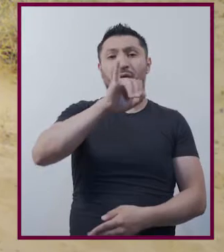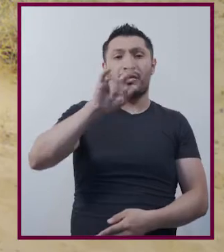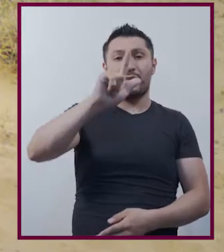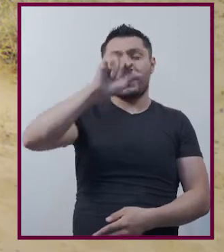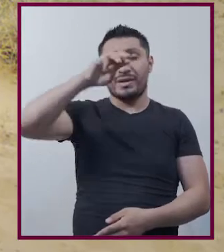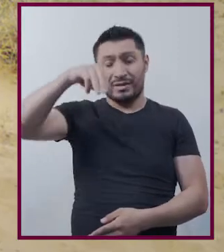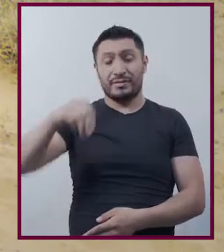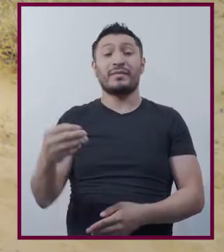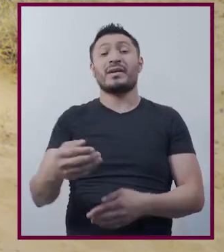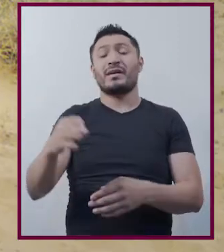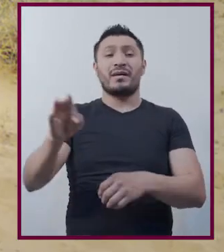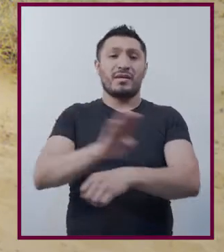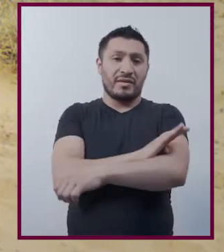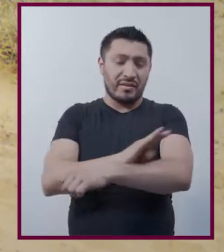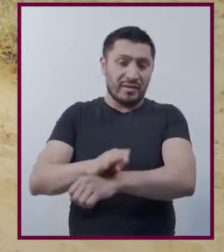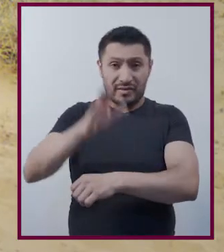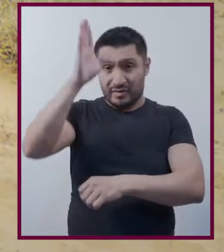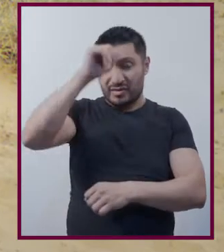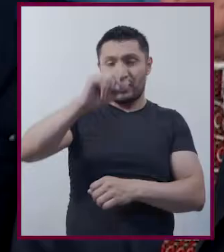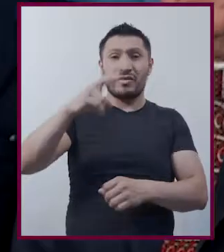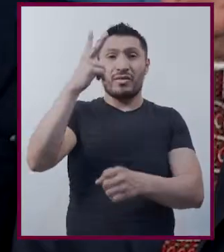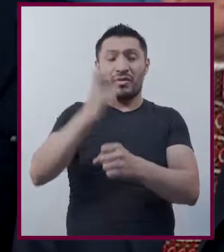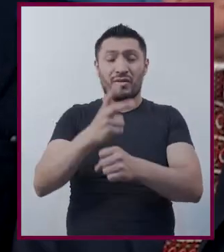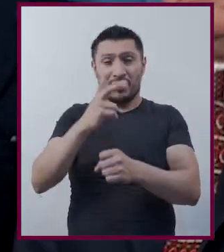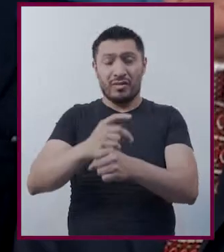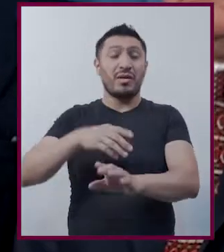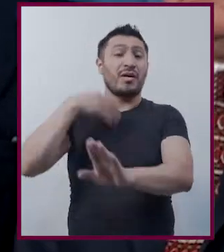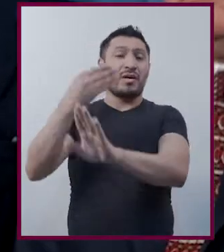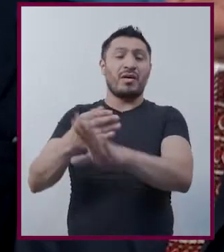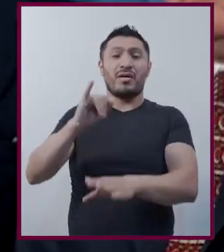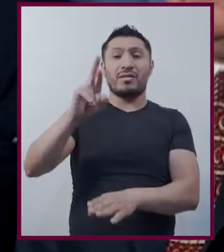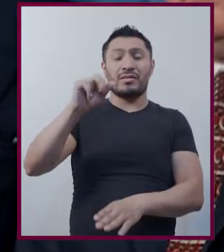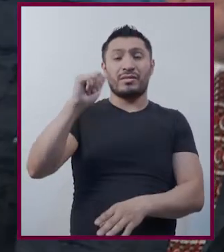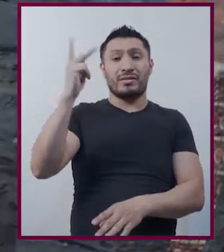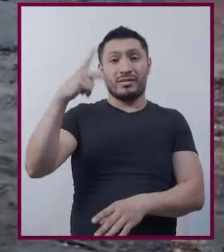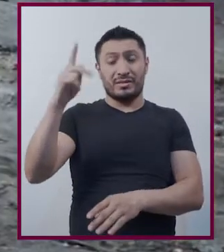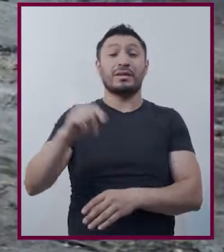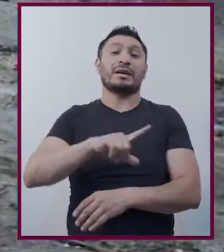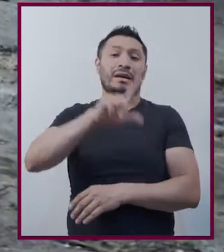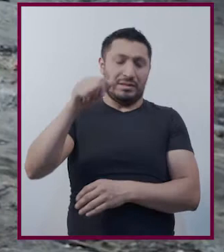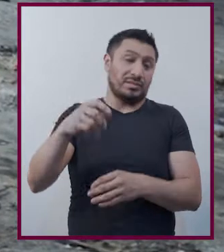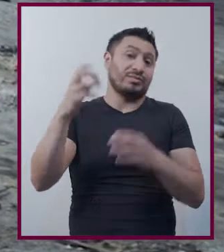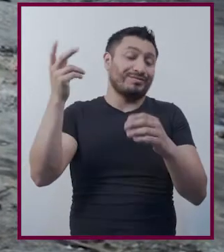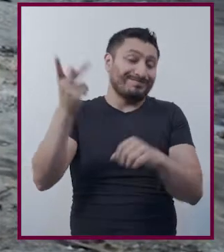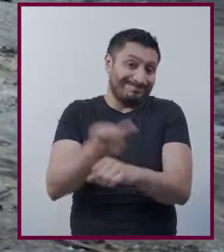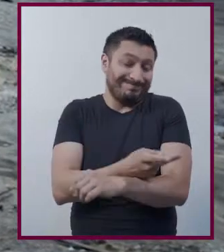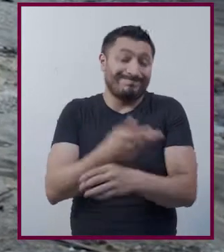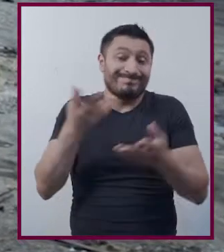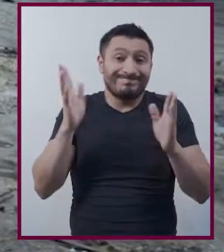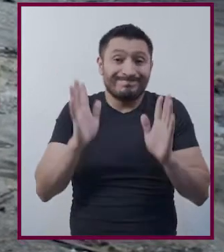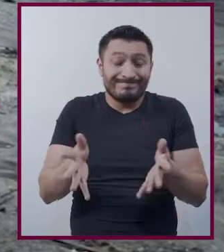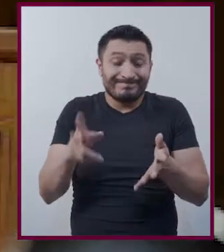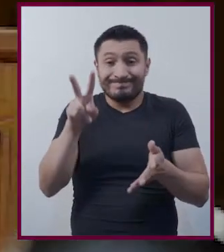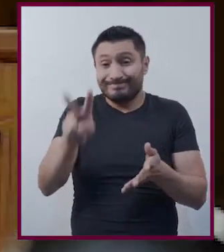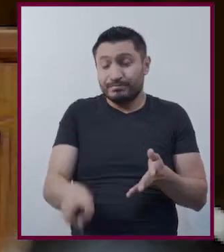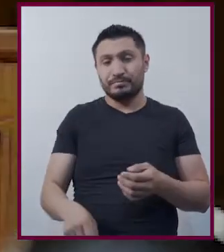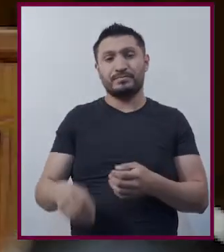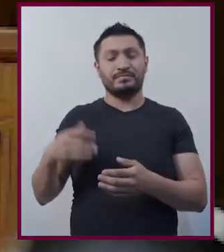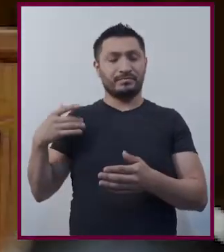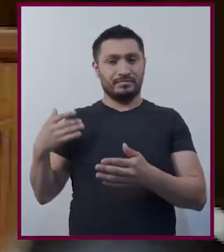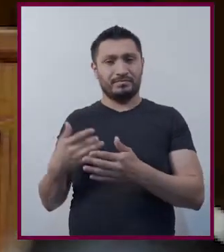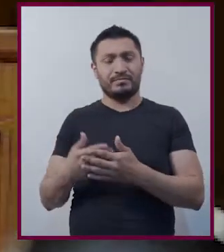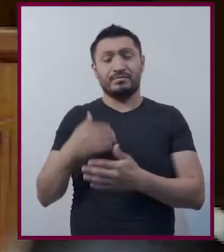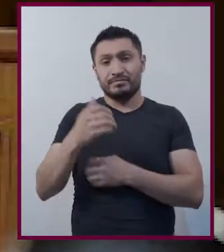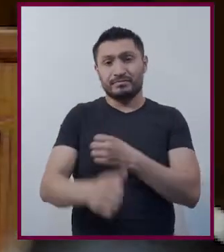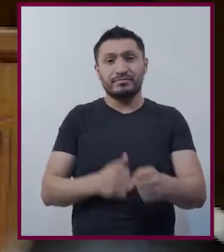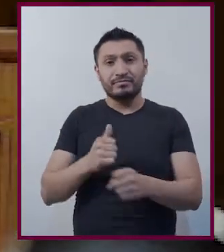a favor de una segunda invasión a Irak, lo que terminó sucediendo pocos años más tarde. En años más recientes, el autor